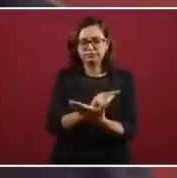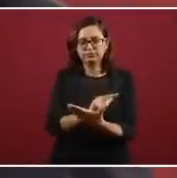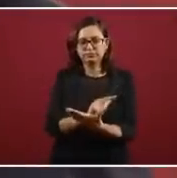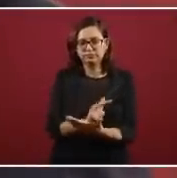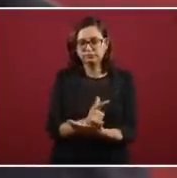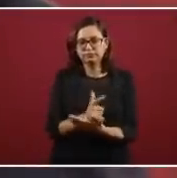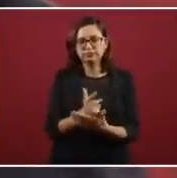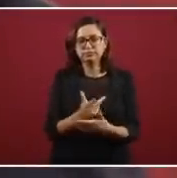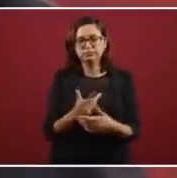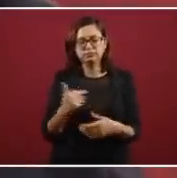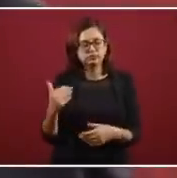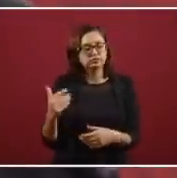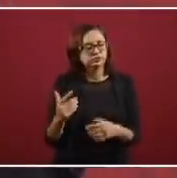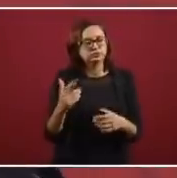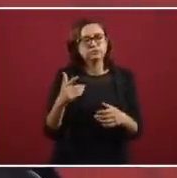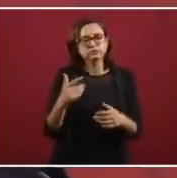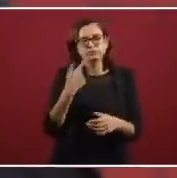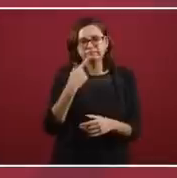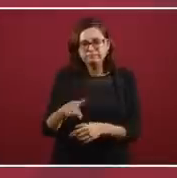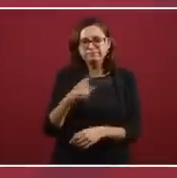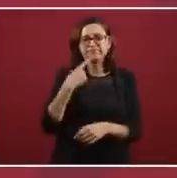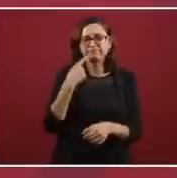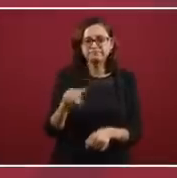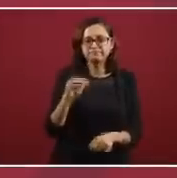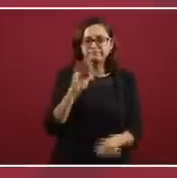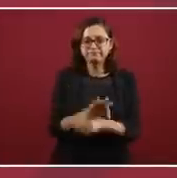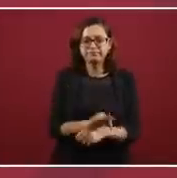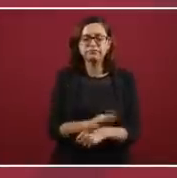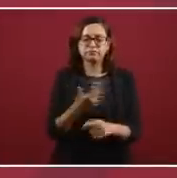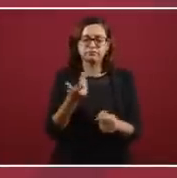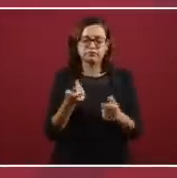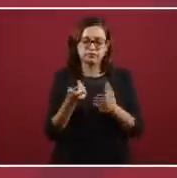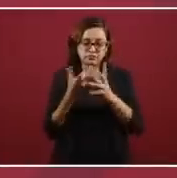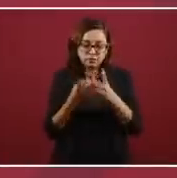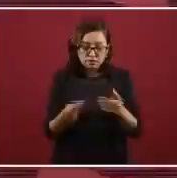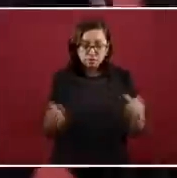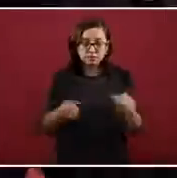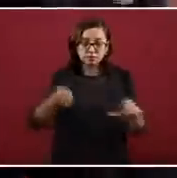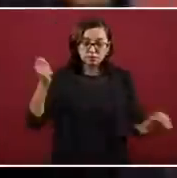que se resuelva lo de los amparos, para